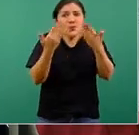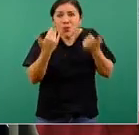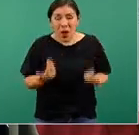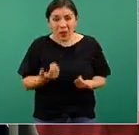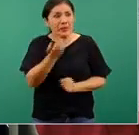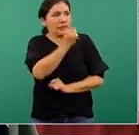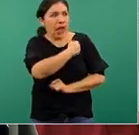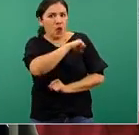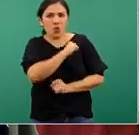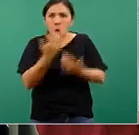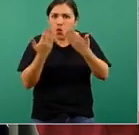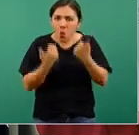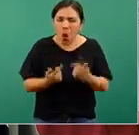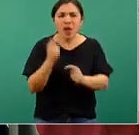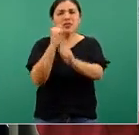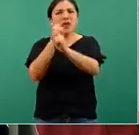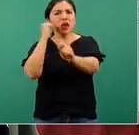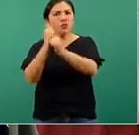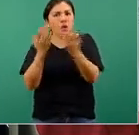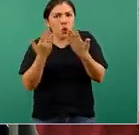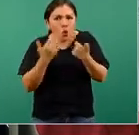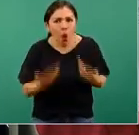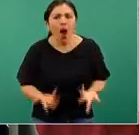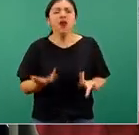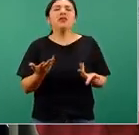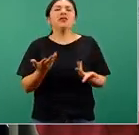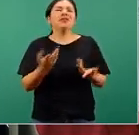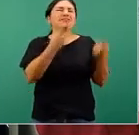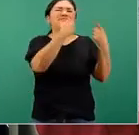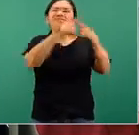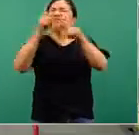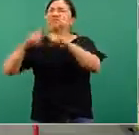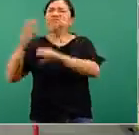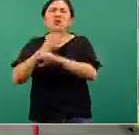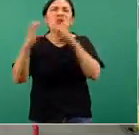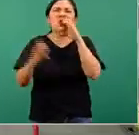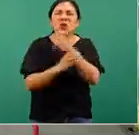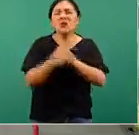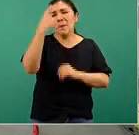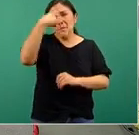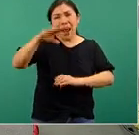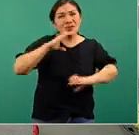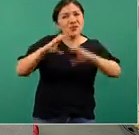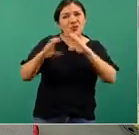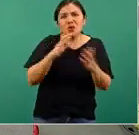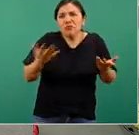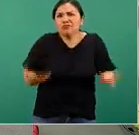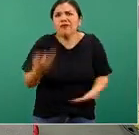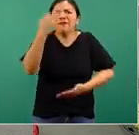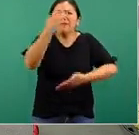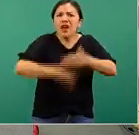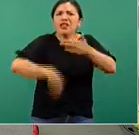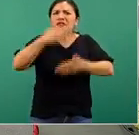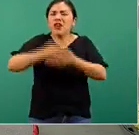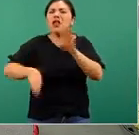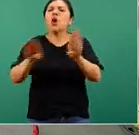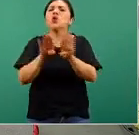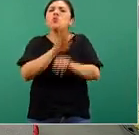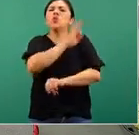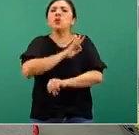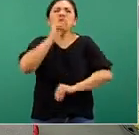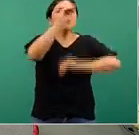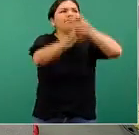salud, también los de transporte, los de distintos medios o mecanismos de comunicación, como puede ser la propia